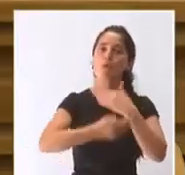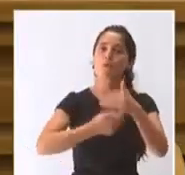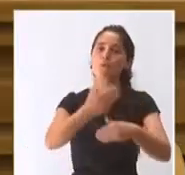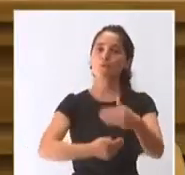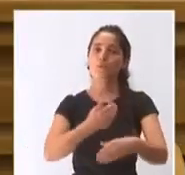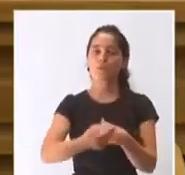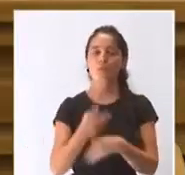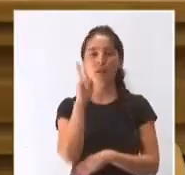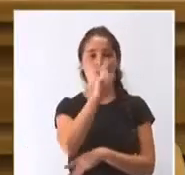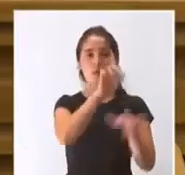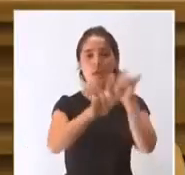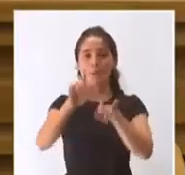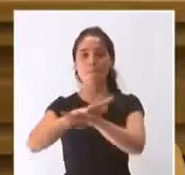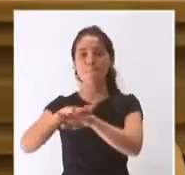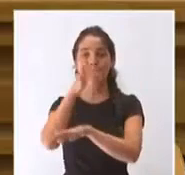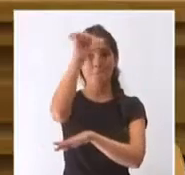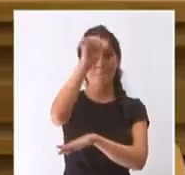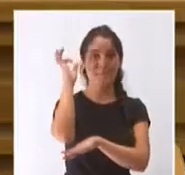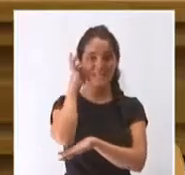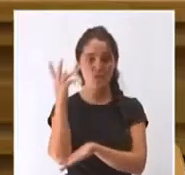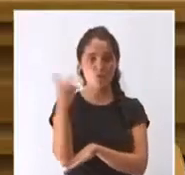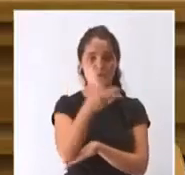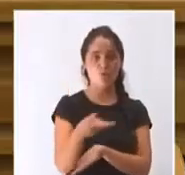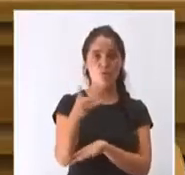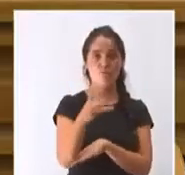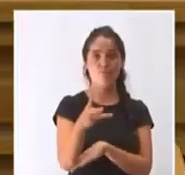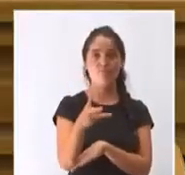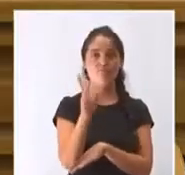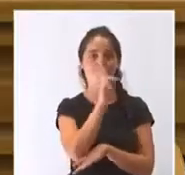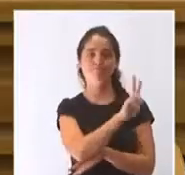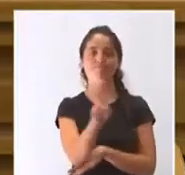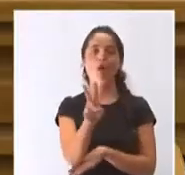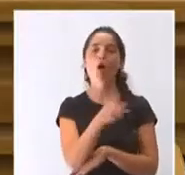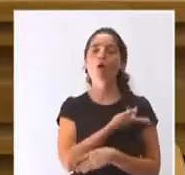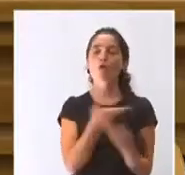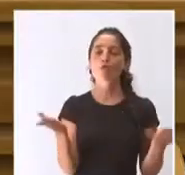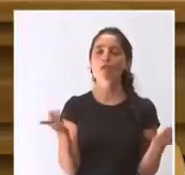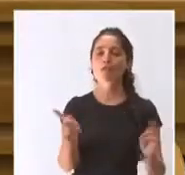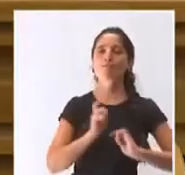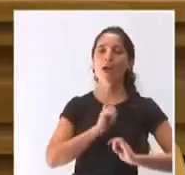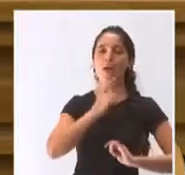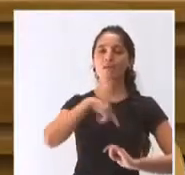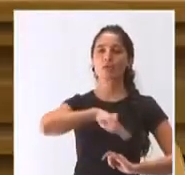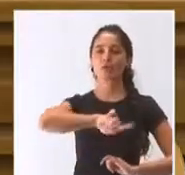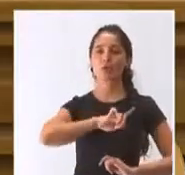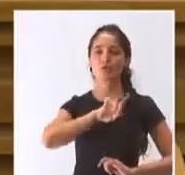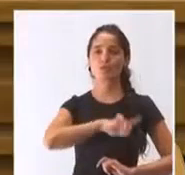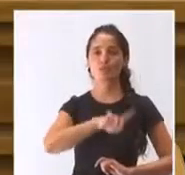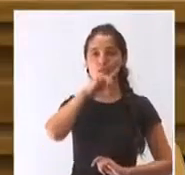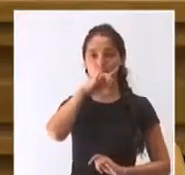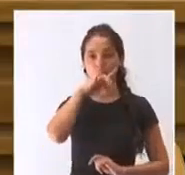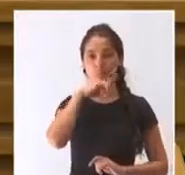de total confianza que nos hacen sentirnos especialmente contentos en agricultura